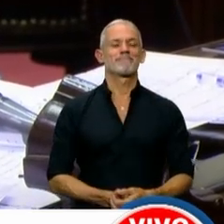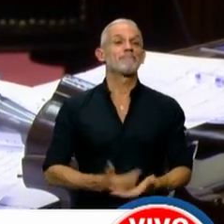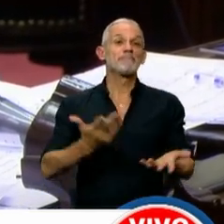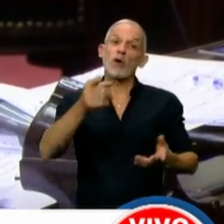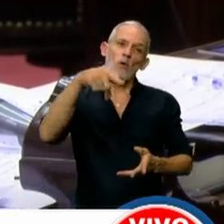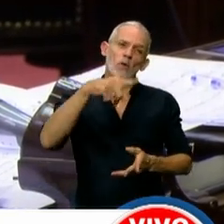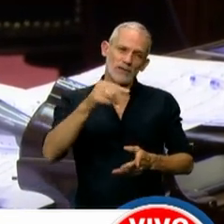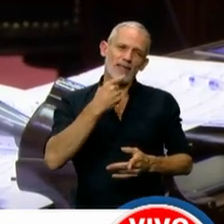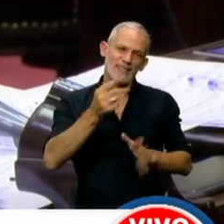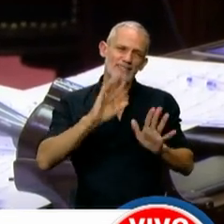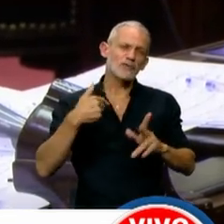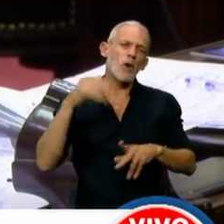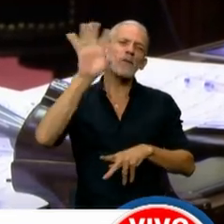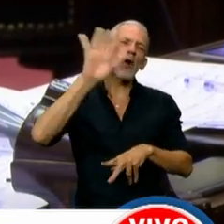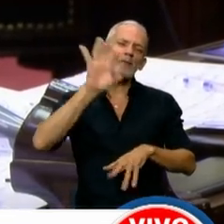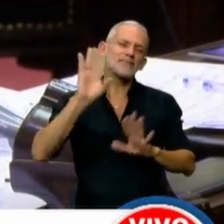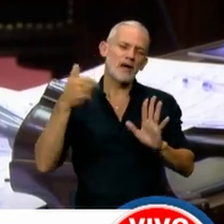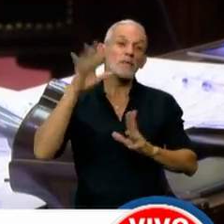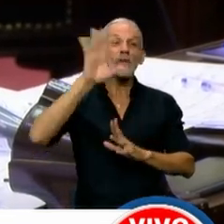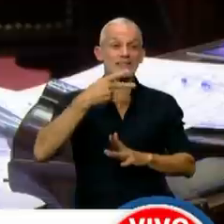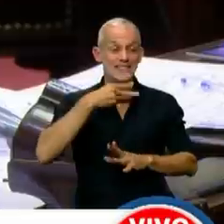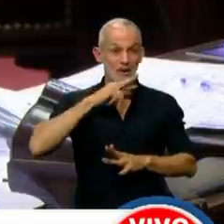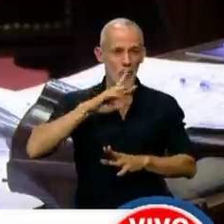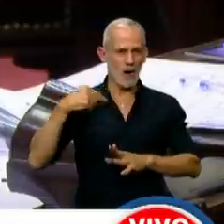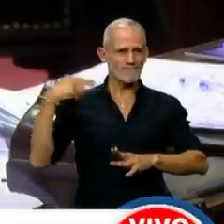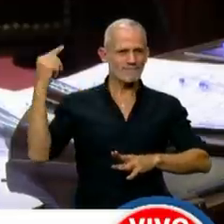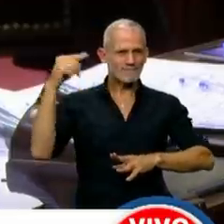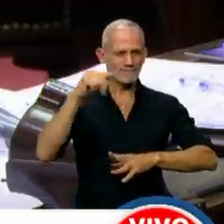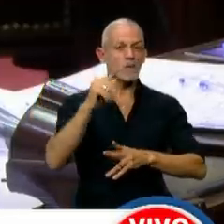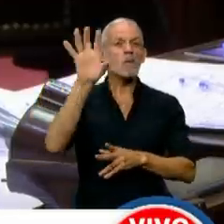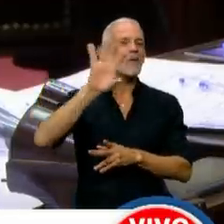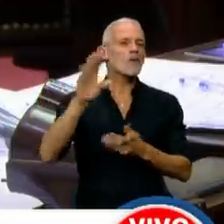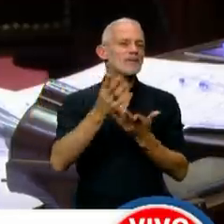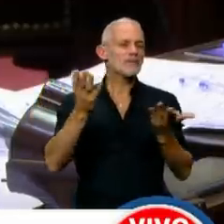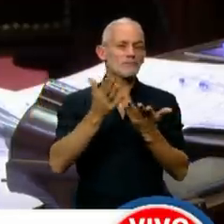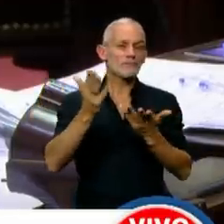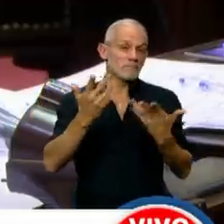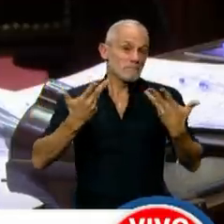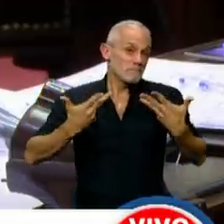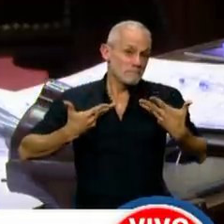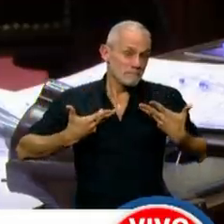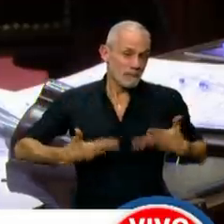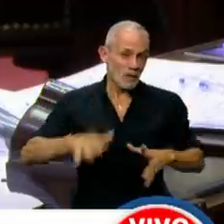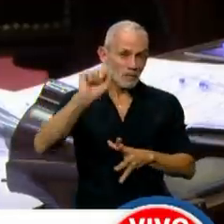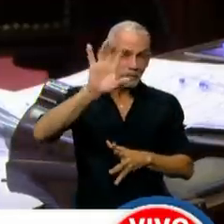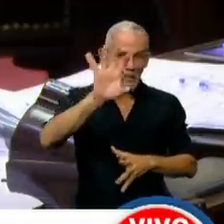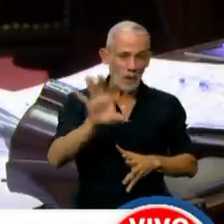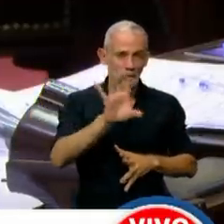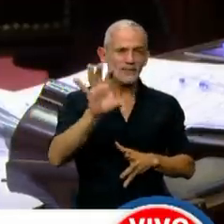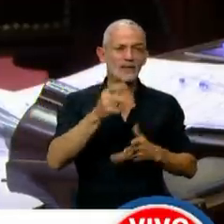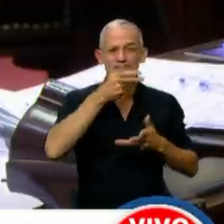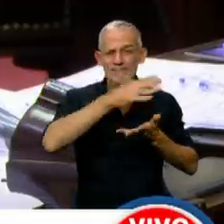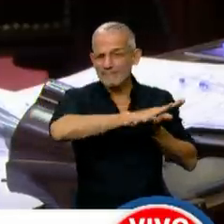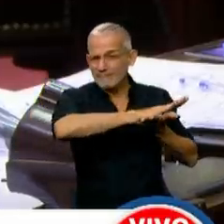como usted bien decía yo vengo de una provincia de la provincia de san juan una provincia que naturalmente es